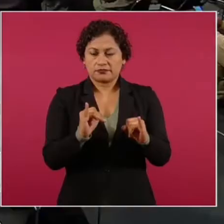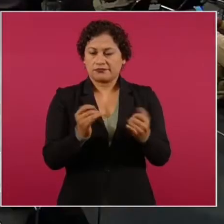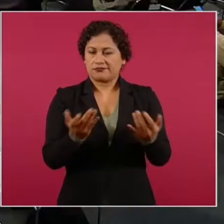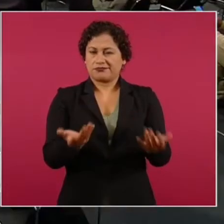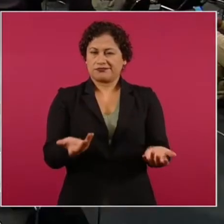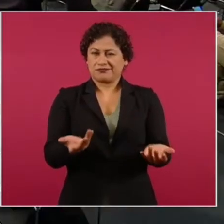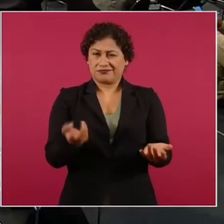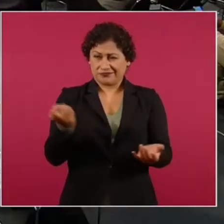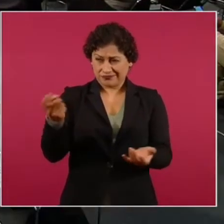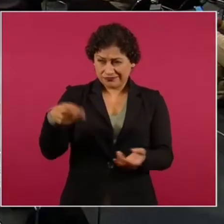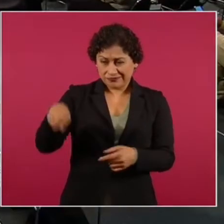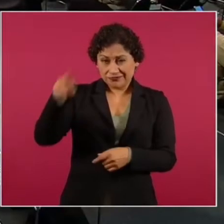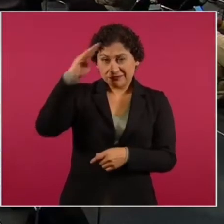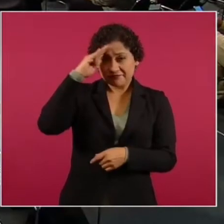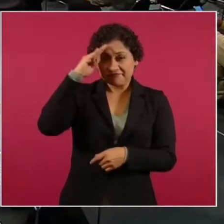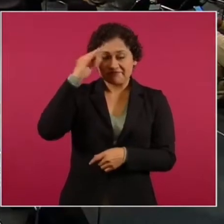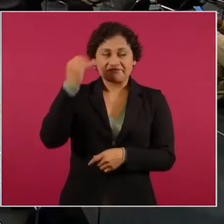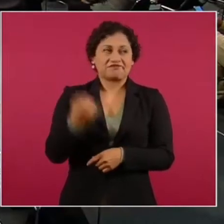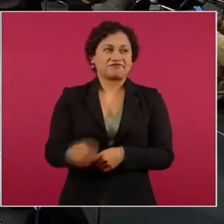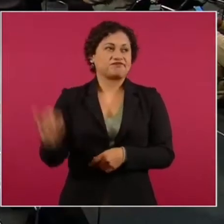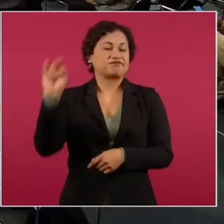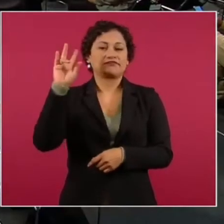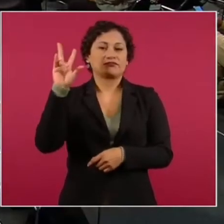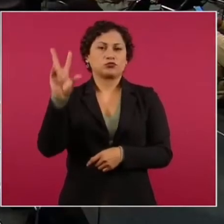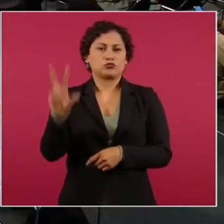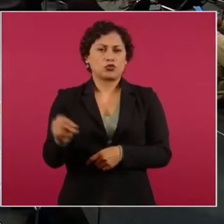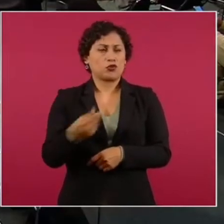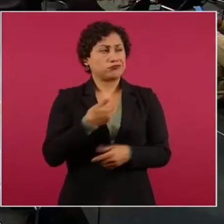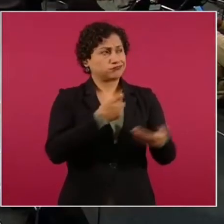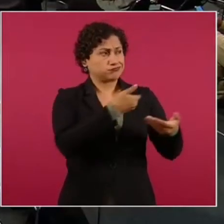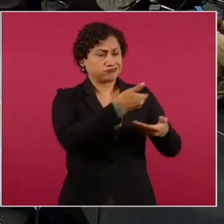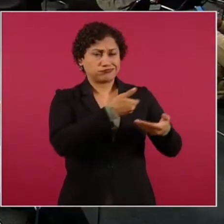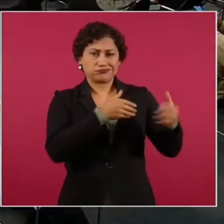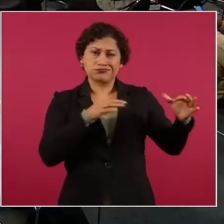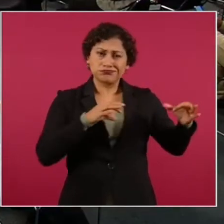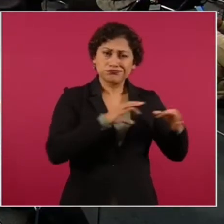No, son muy buenas las relaciones